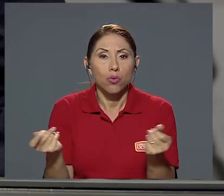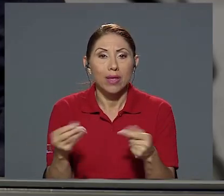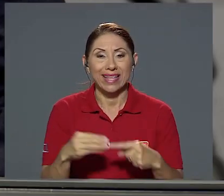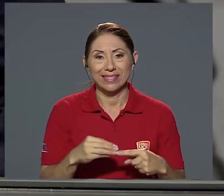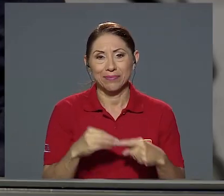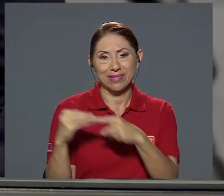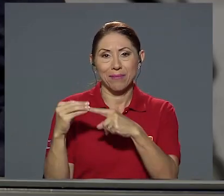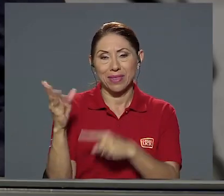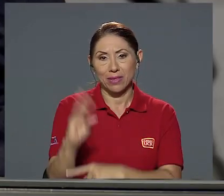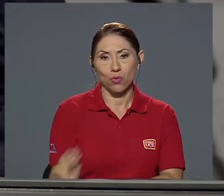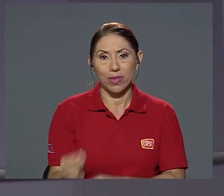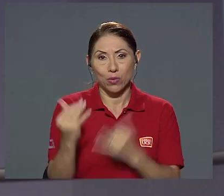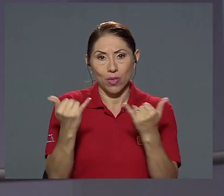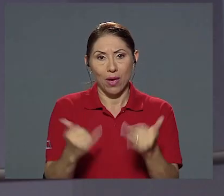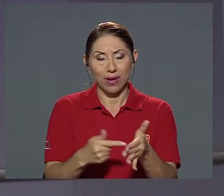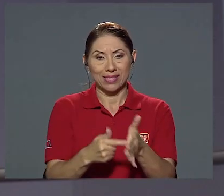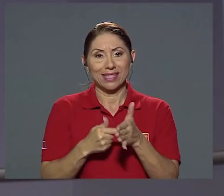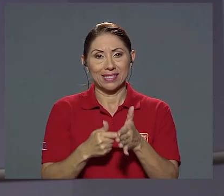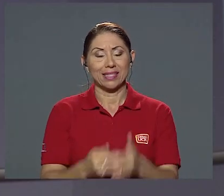la juventud está exigiendo.